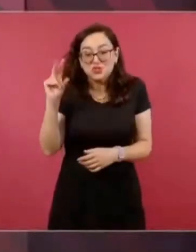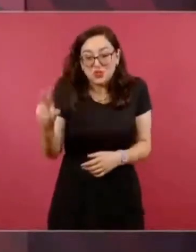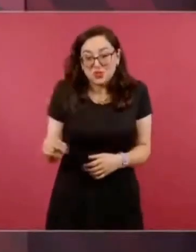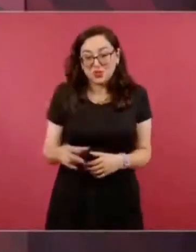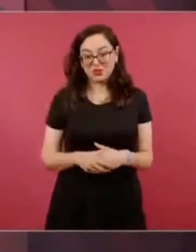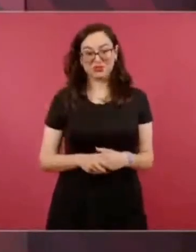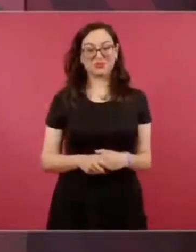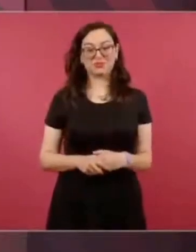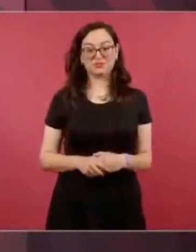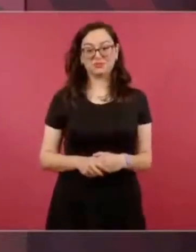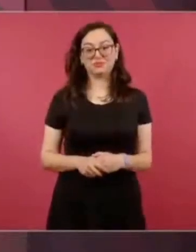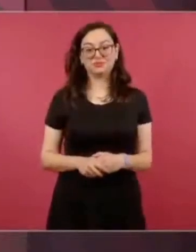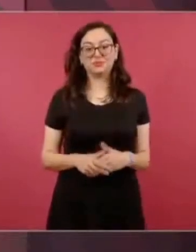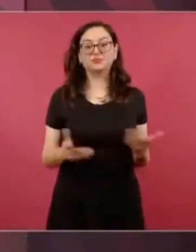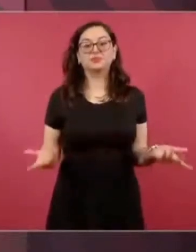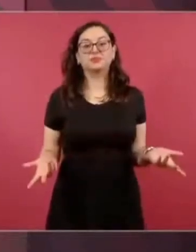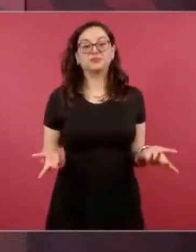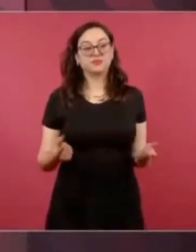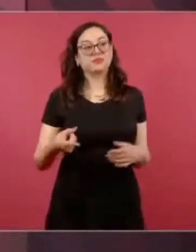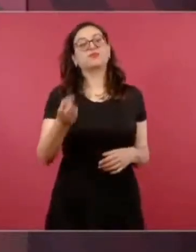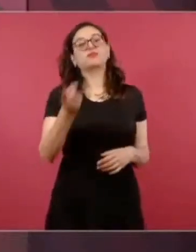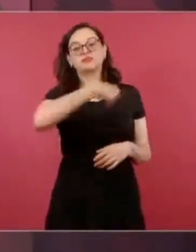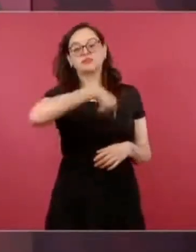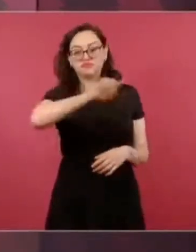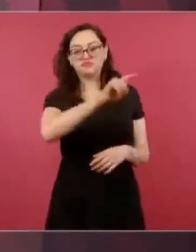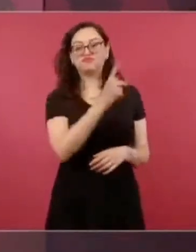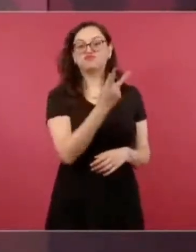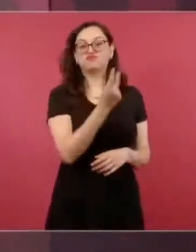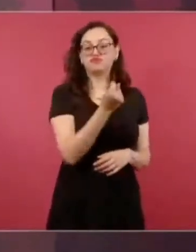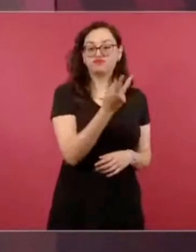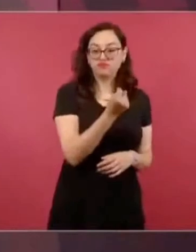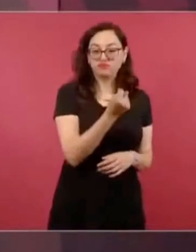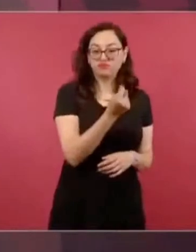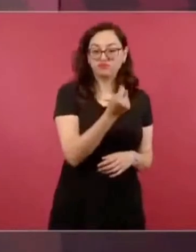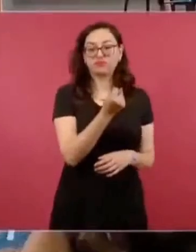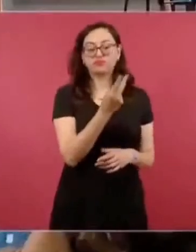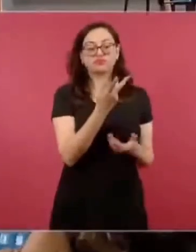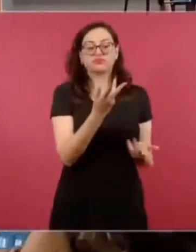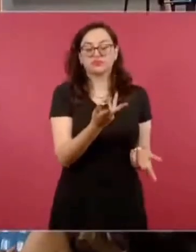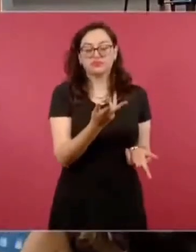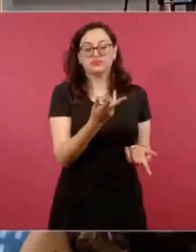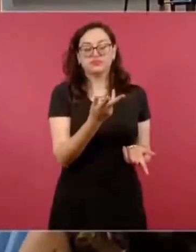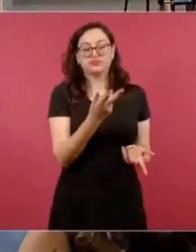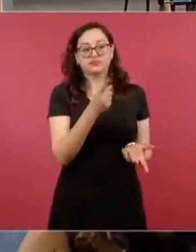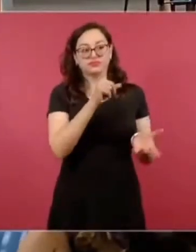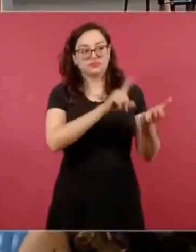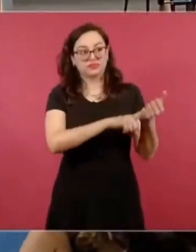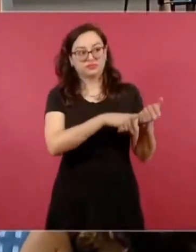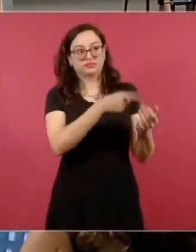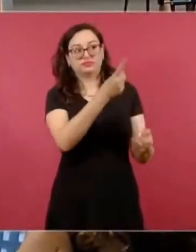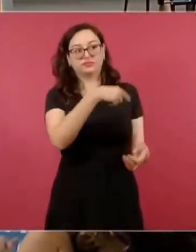A esas televisoras también de habla hispana, pues tienen intereses,